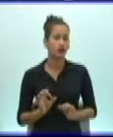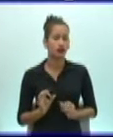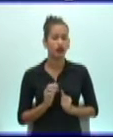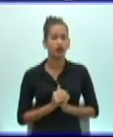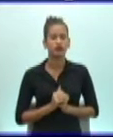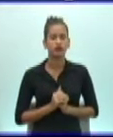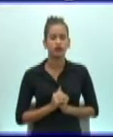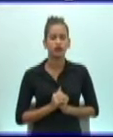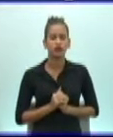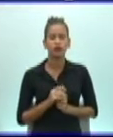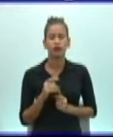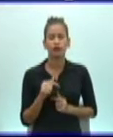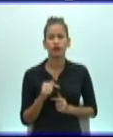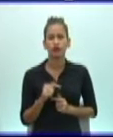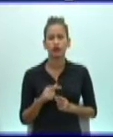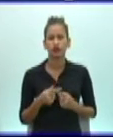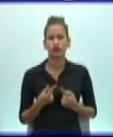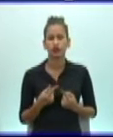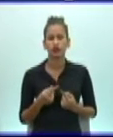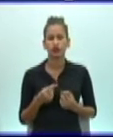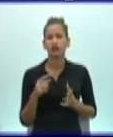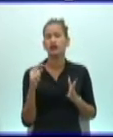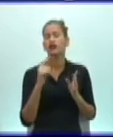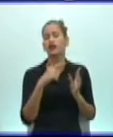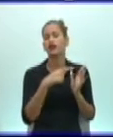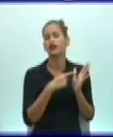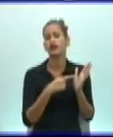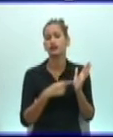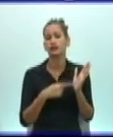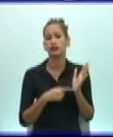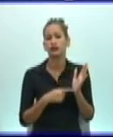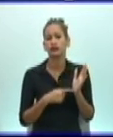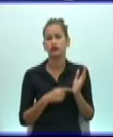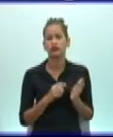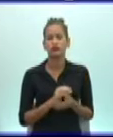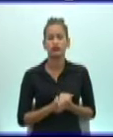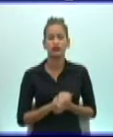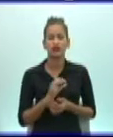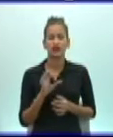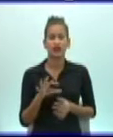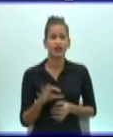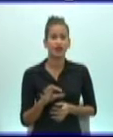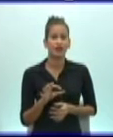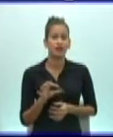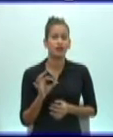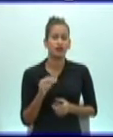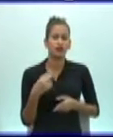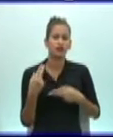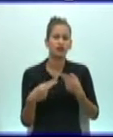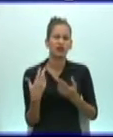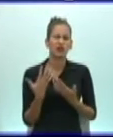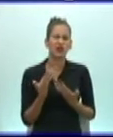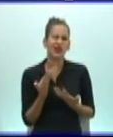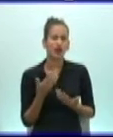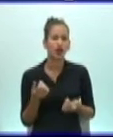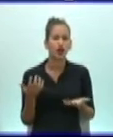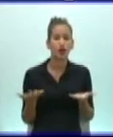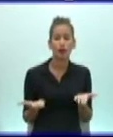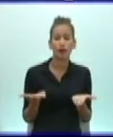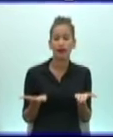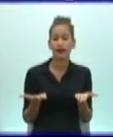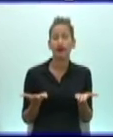objeto o el elemento que él elige para hacerlo. ¿Y con qué lo compara? Con un